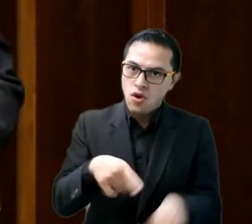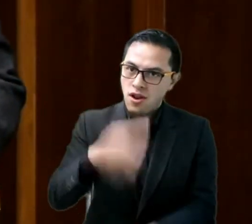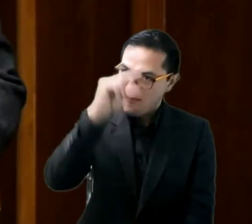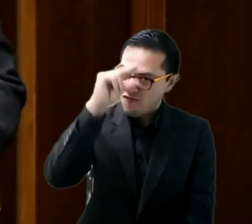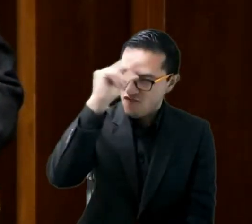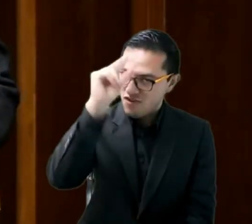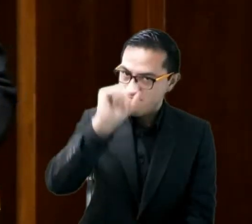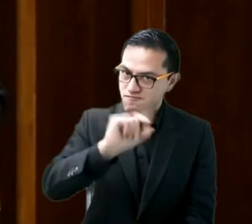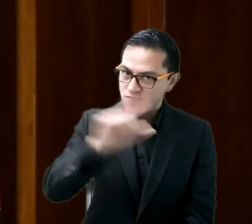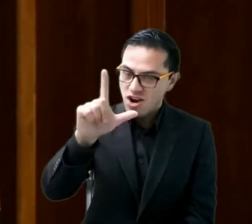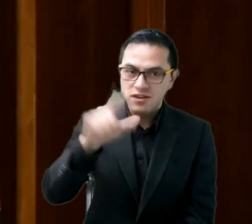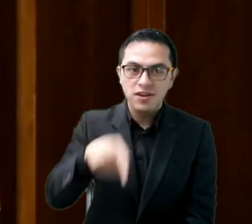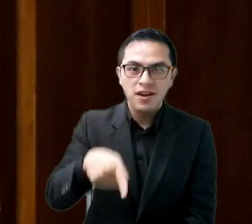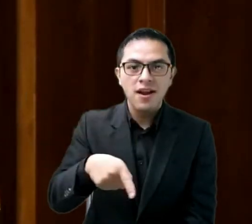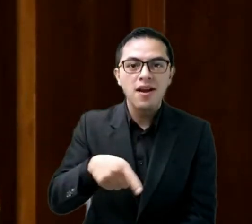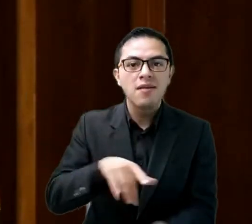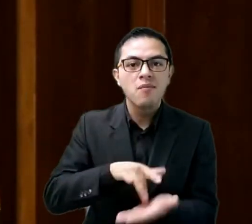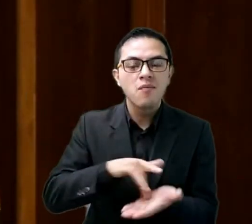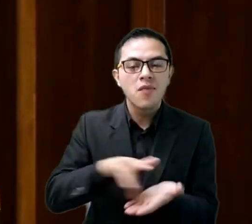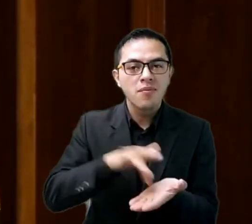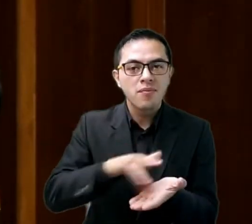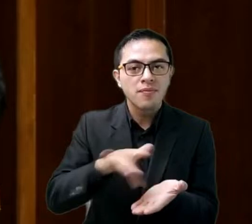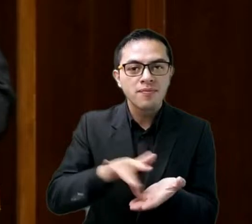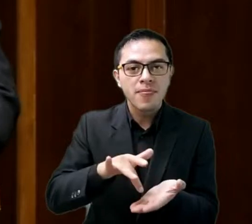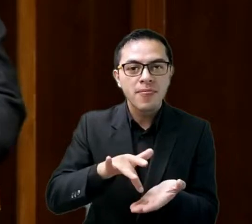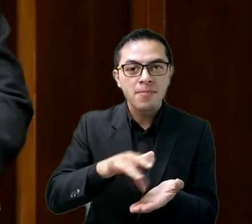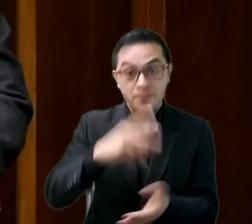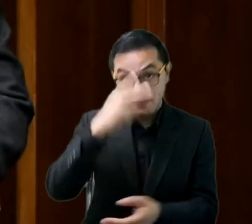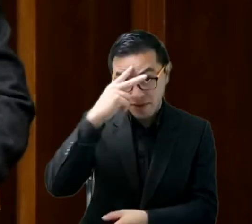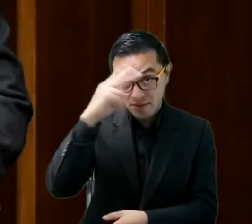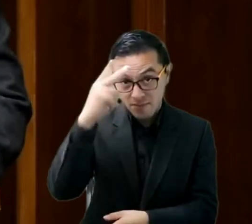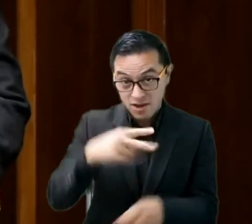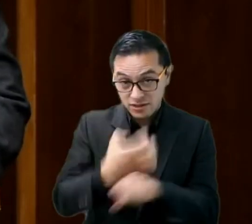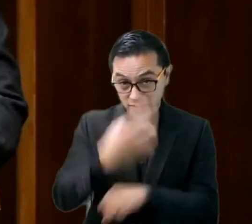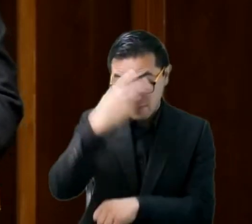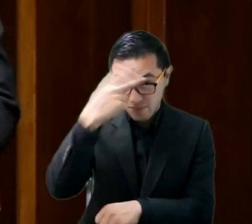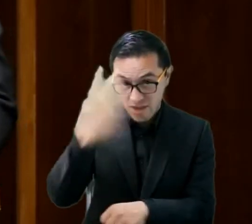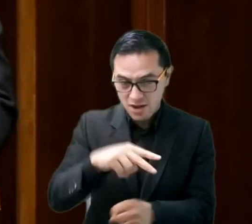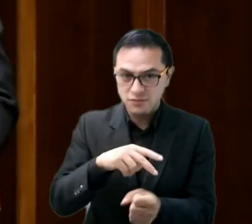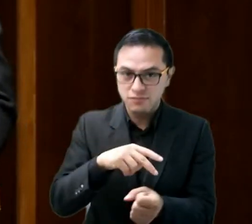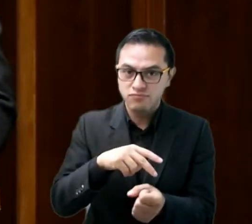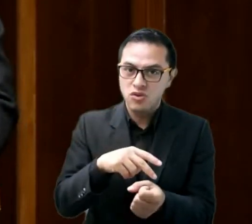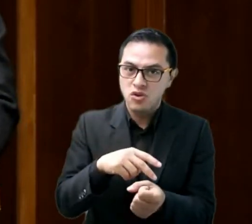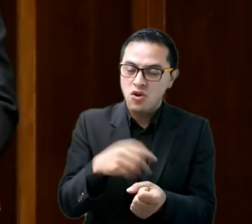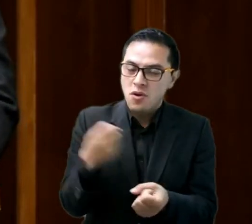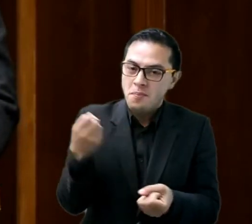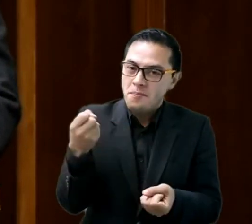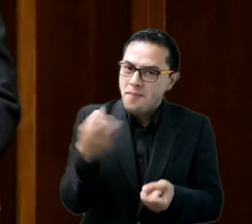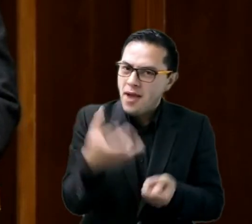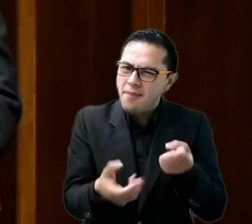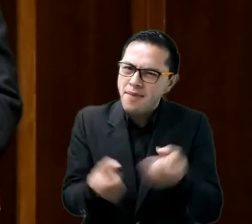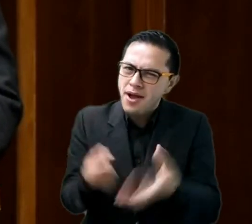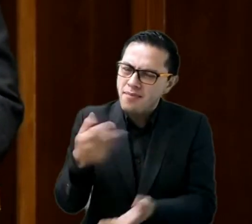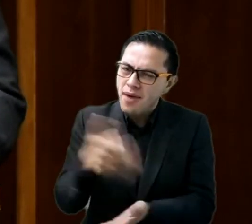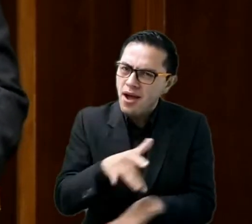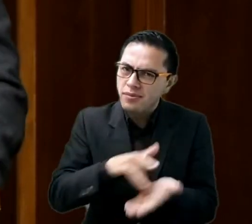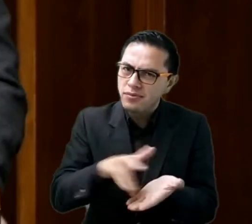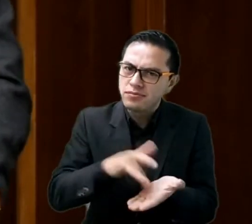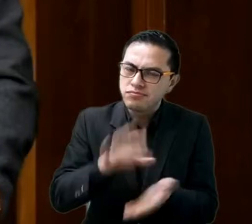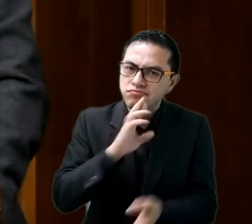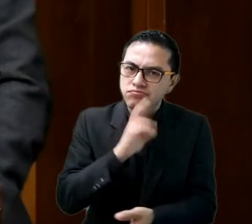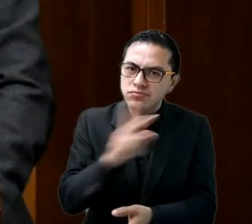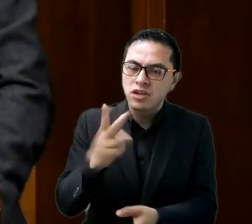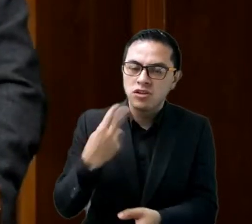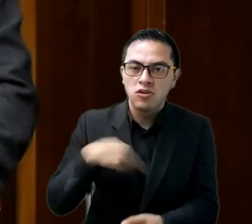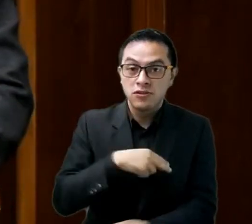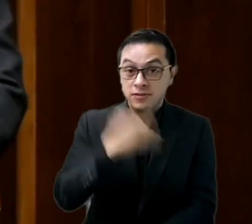aporte cosas maravillosas a nuestro querido Estado de México. La idea es fortalecer a la Comisión de Derechos Humanos